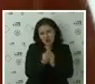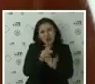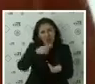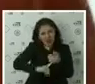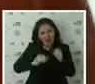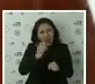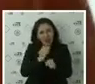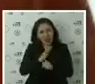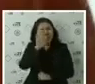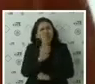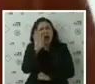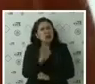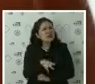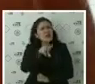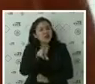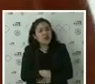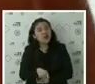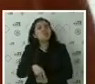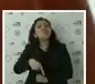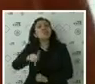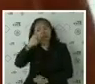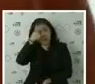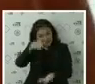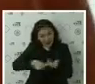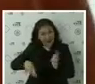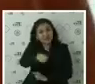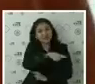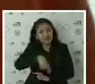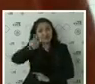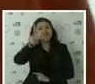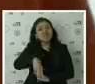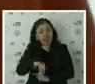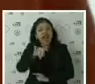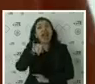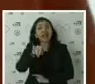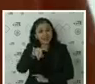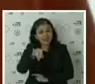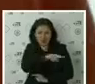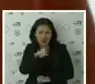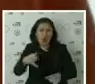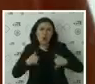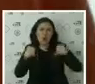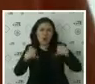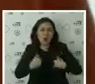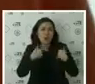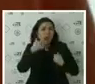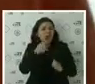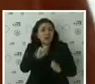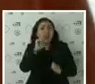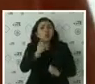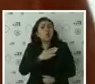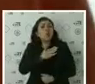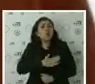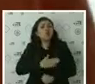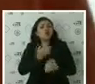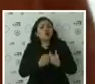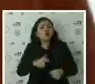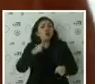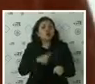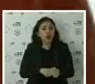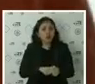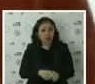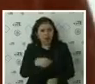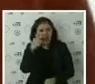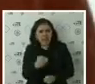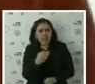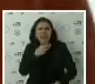no, pero créanme que sí, mis queridas adolescentes y mis queridos adolescentes, es parte de la justicia social. Hablar de este tipo